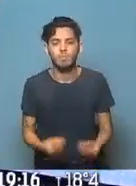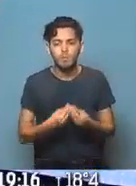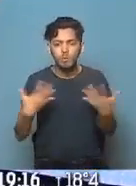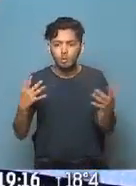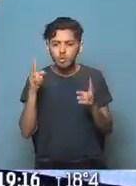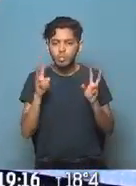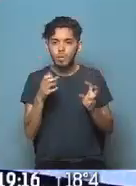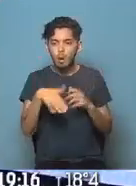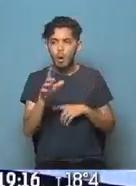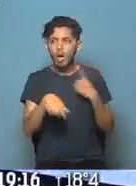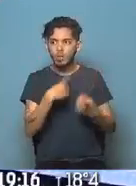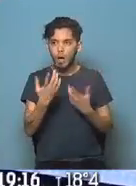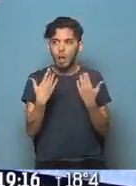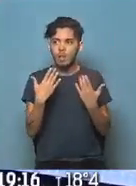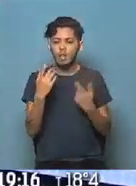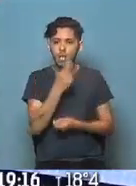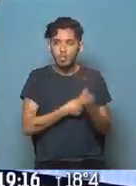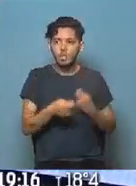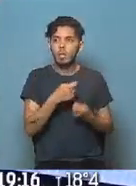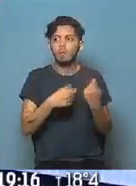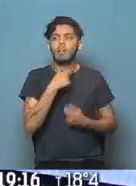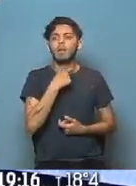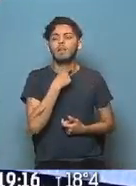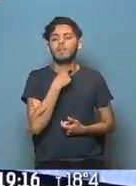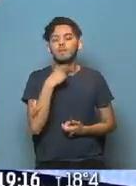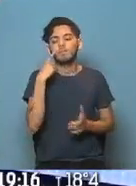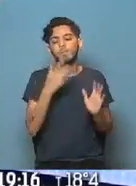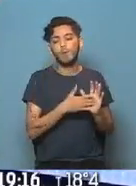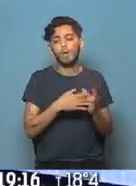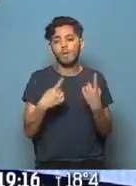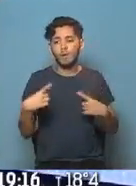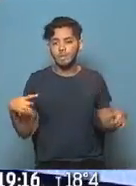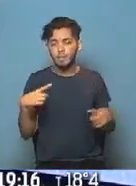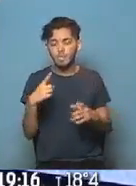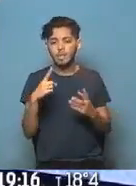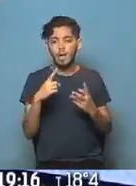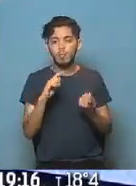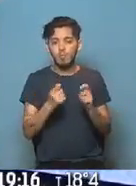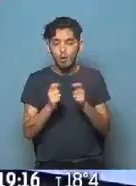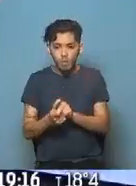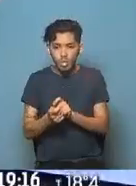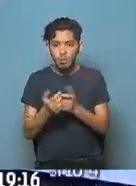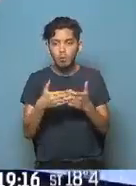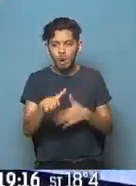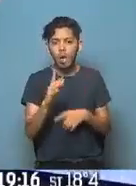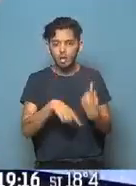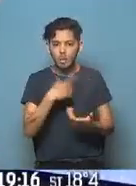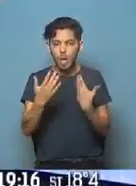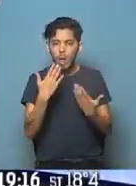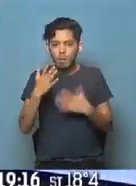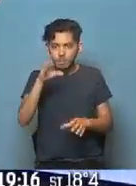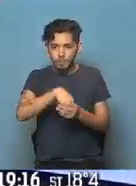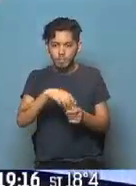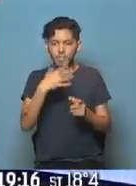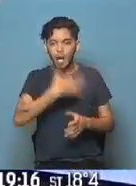van a dar para la negociación, para intentar las distintas bancadas modificaciones, así que lo seguiremos hablando en los próximos días porque esto se va a meter